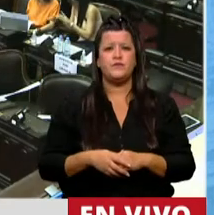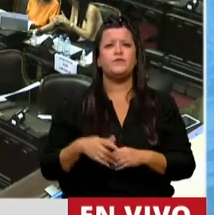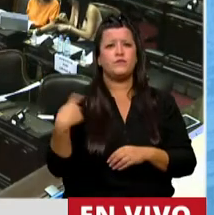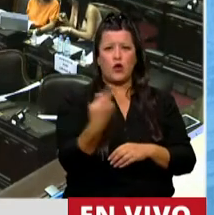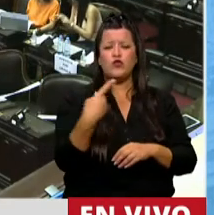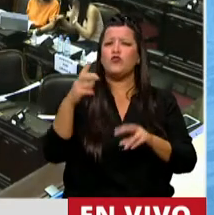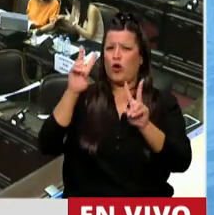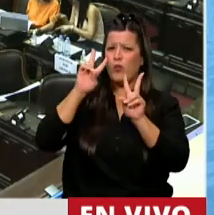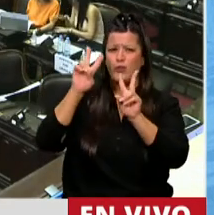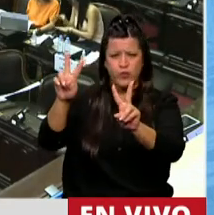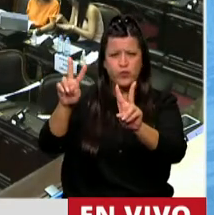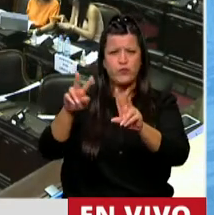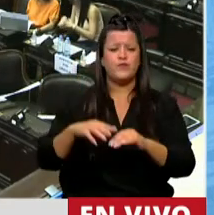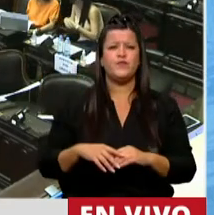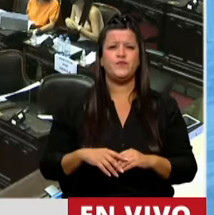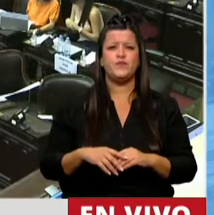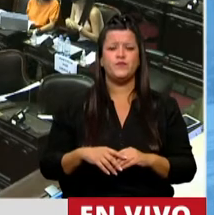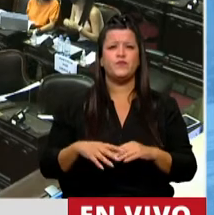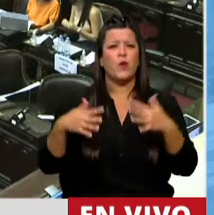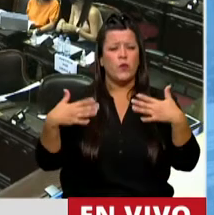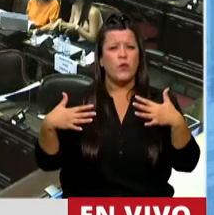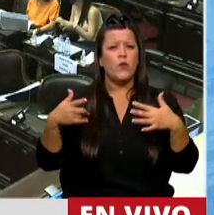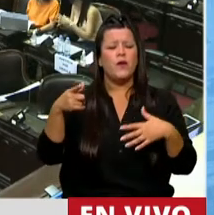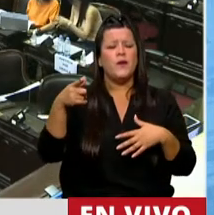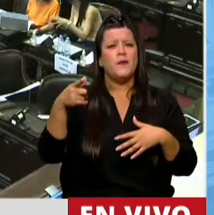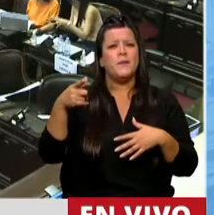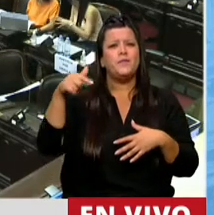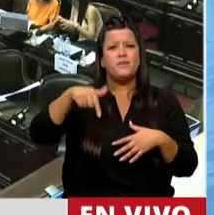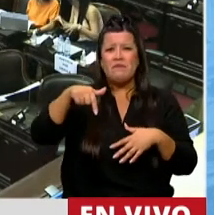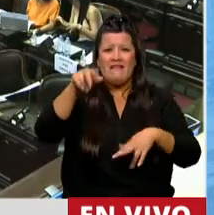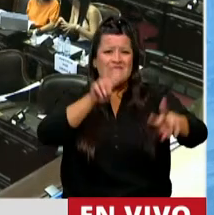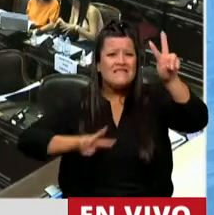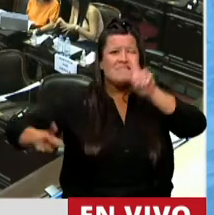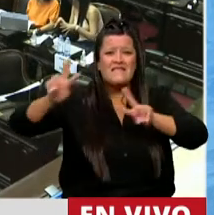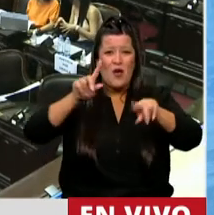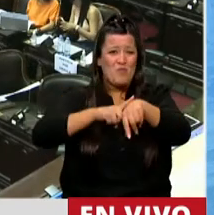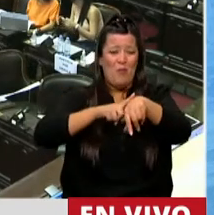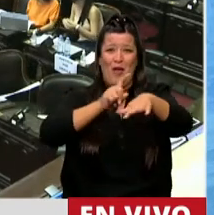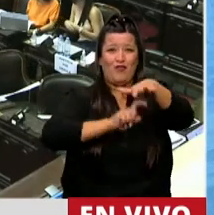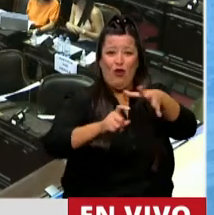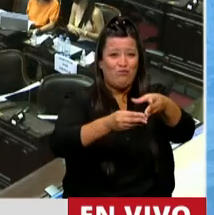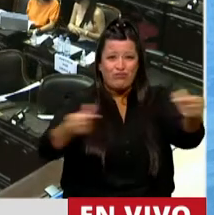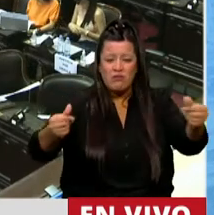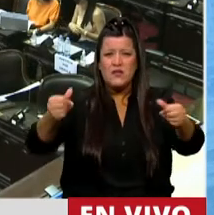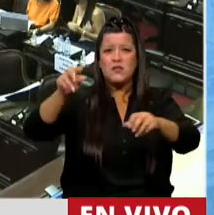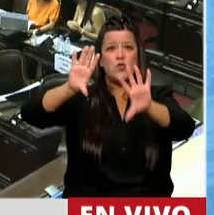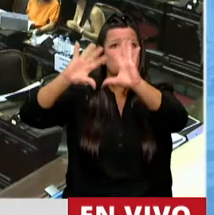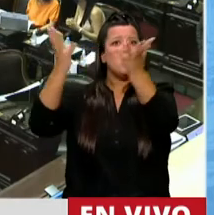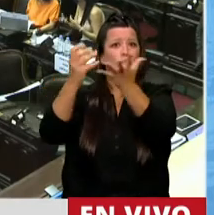ver en el desarrollo de la búsqueda del submarino hundido